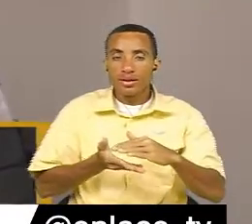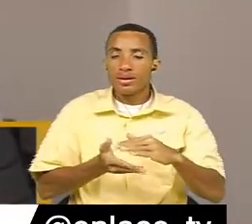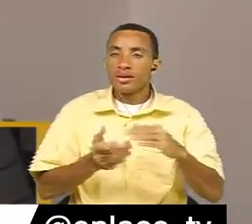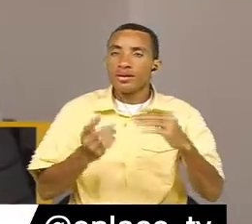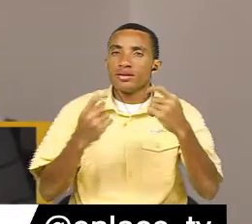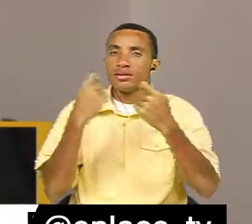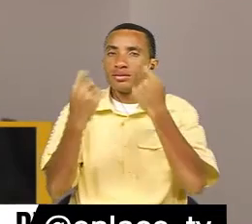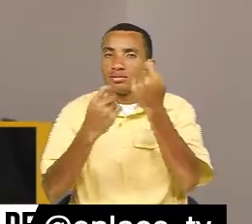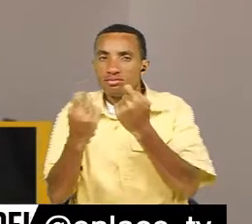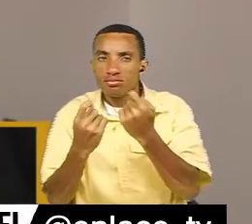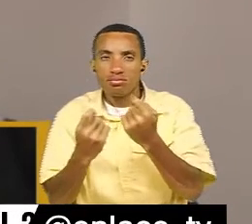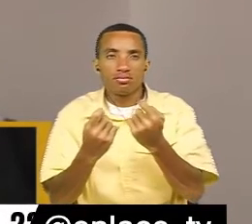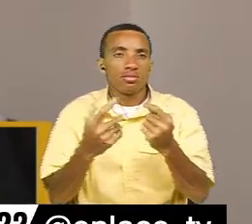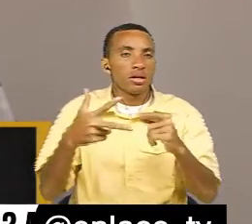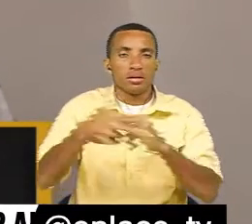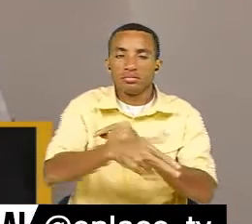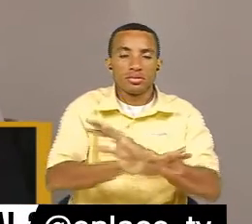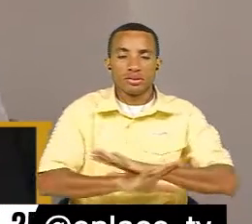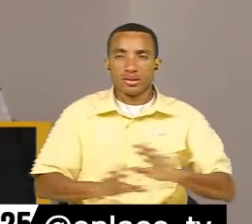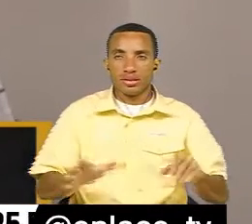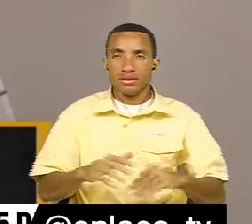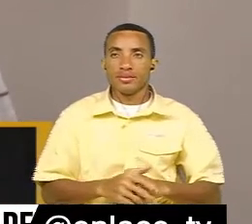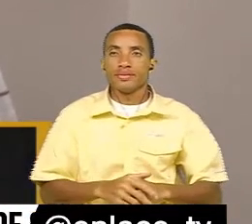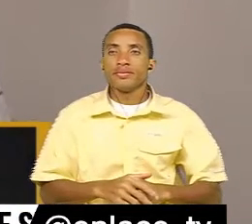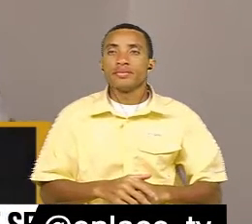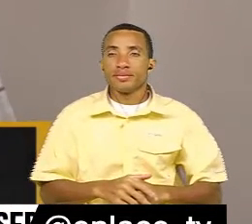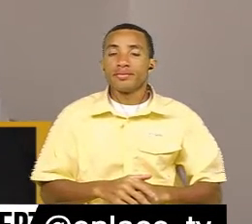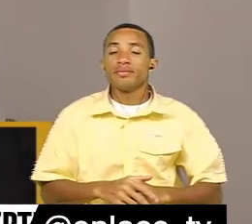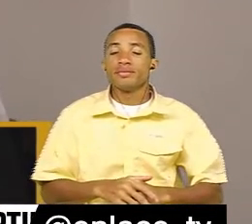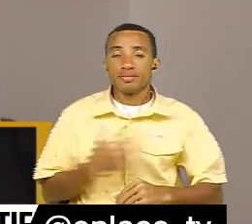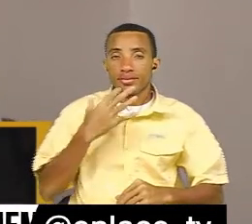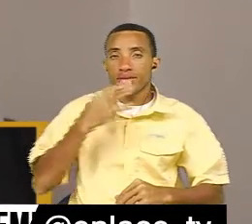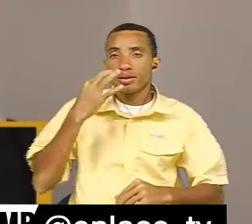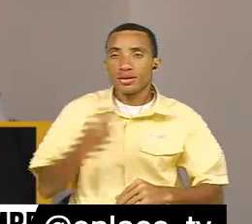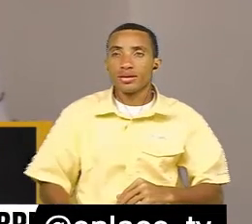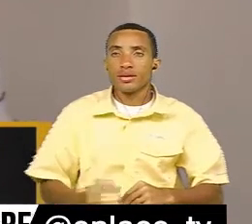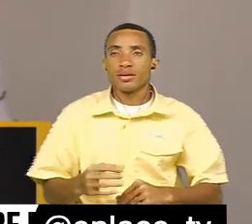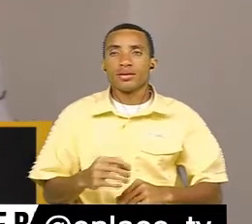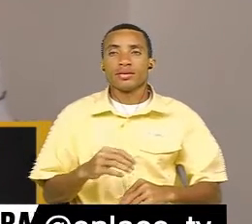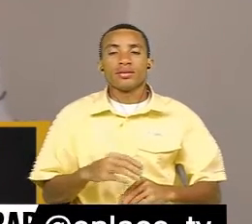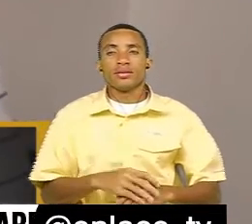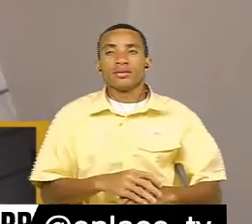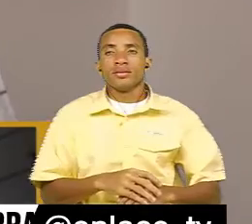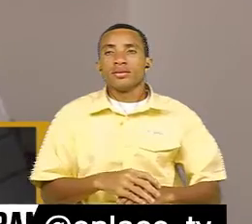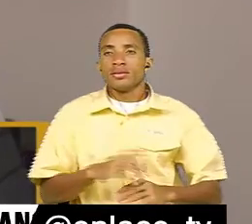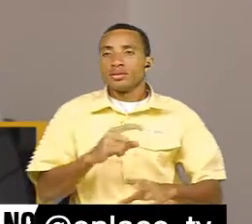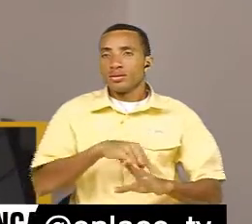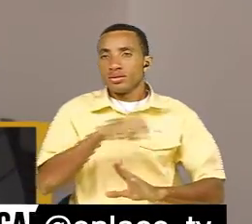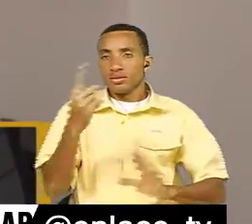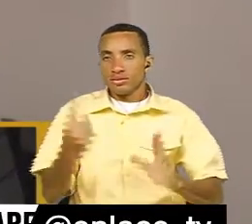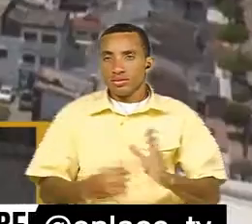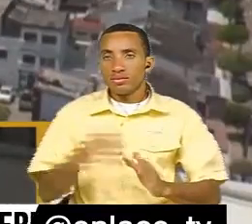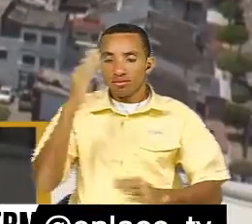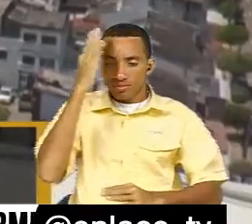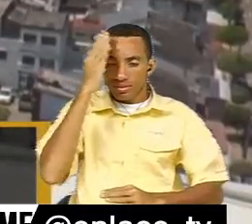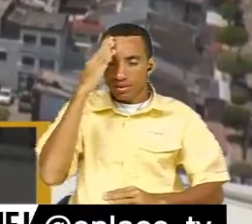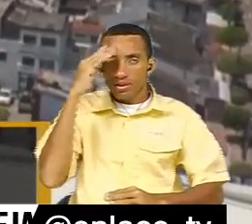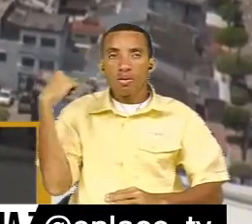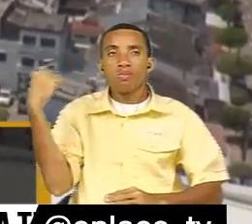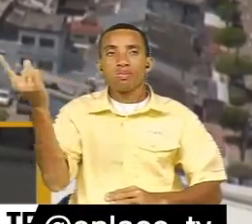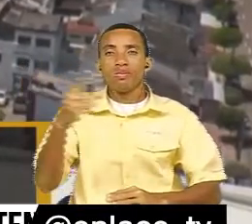cifras son ciertas, pero tiene que uno verlas en toda su connotación. Sabemos que la ciudad está en crisis,